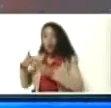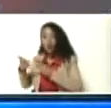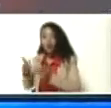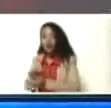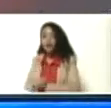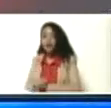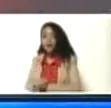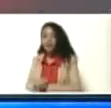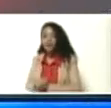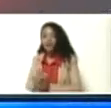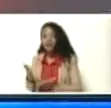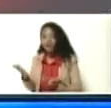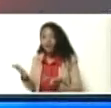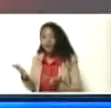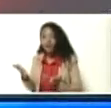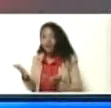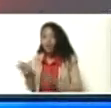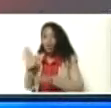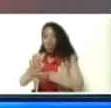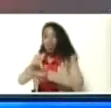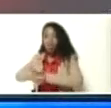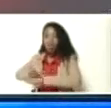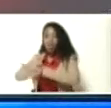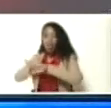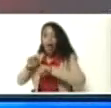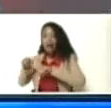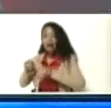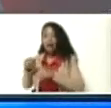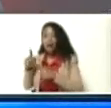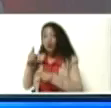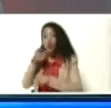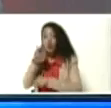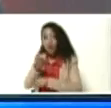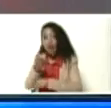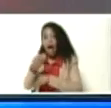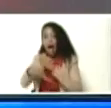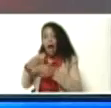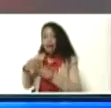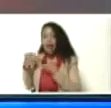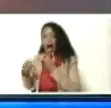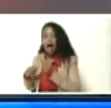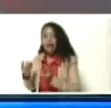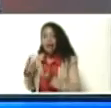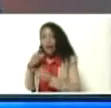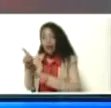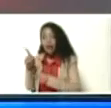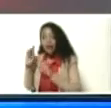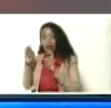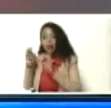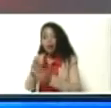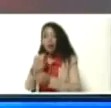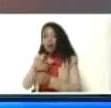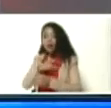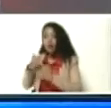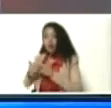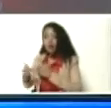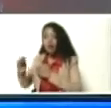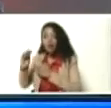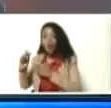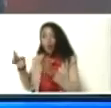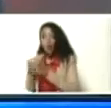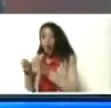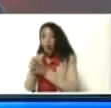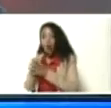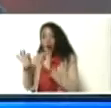y un clamor es este anuncio que usted acaba de hacer. A tal efecto, ya hemos avanzado, presidente, en un conjunto